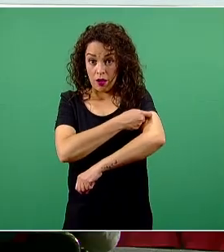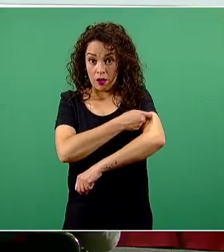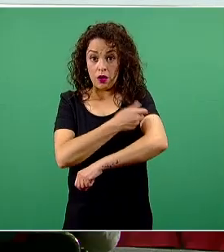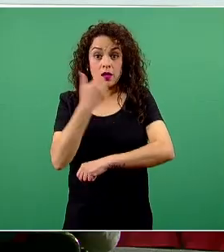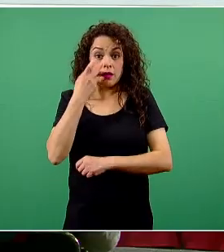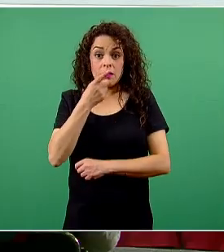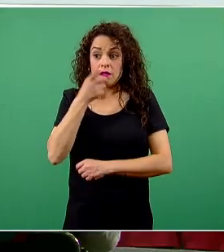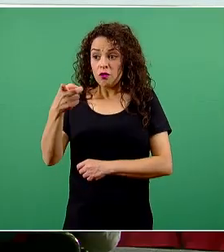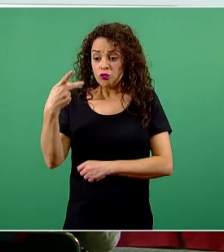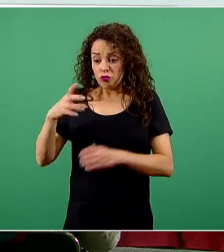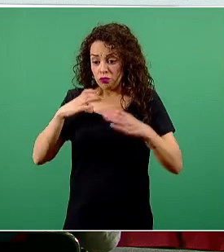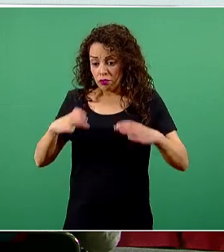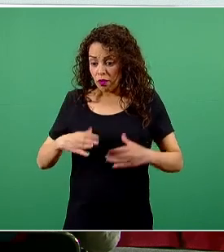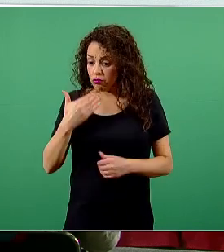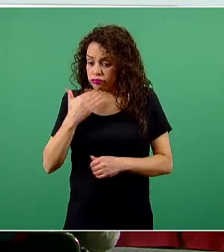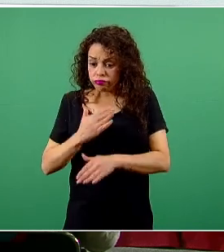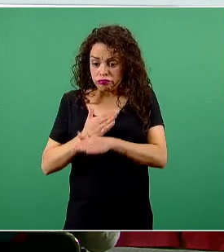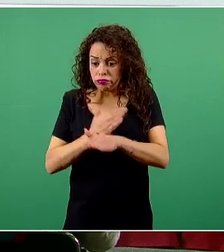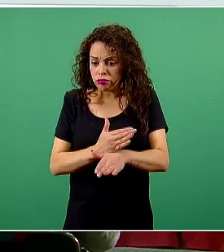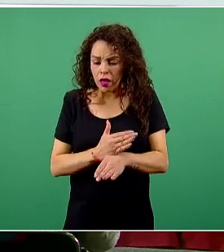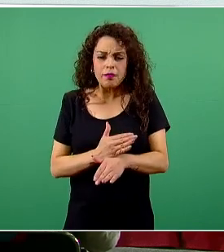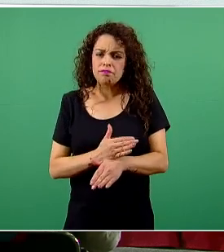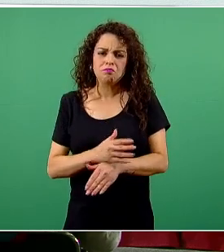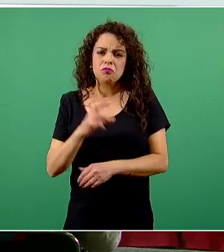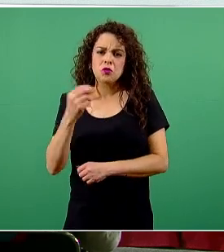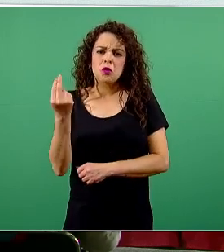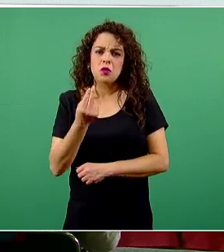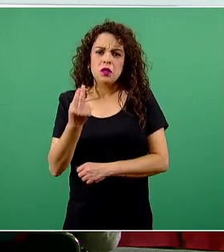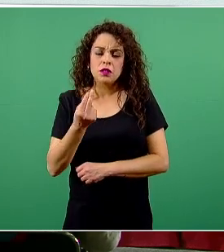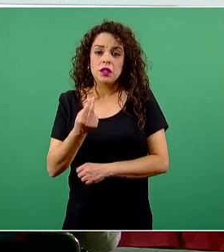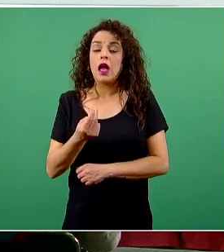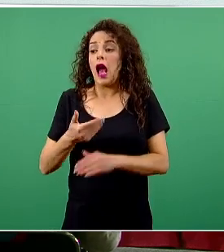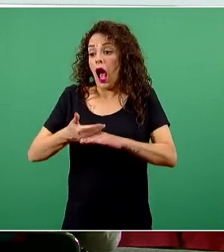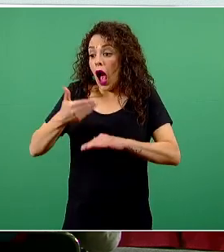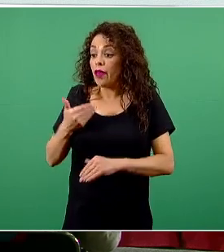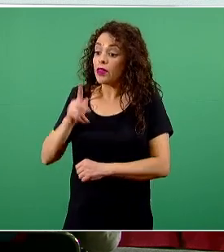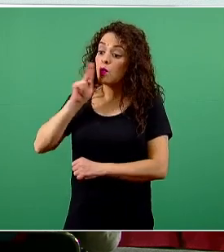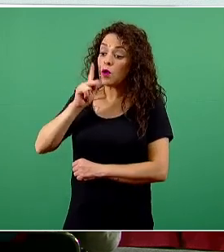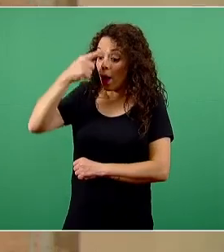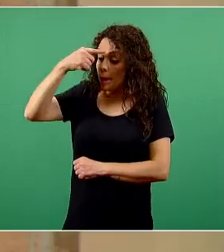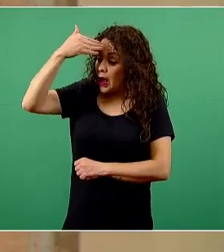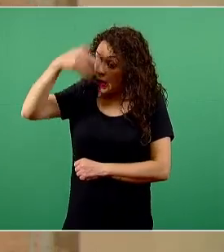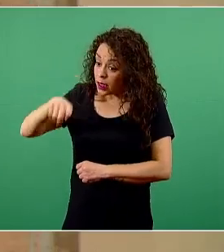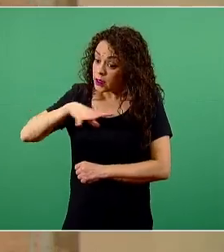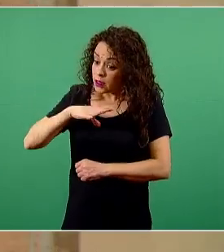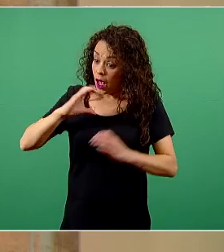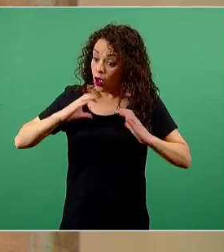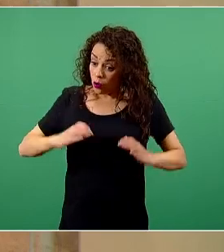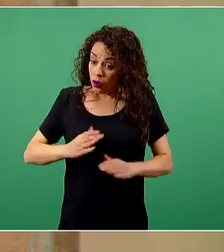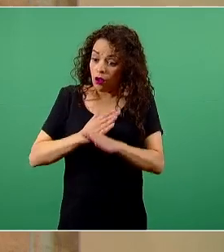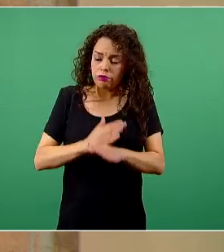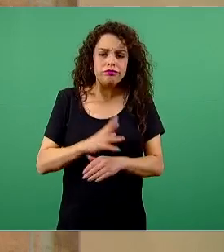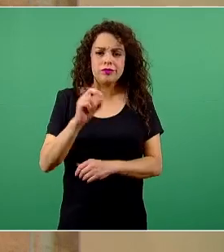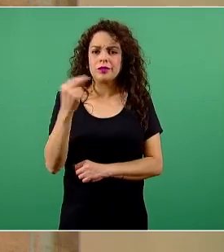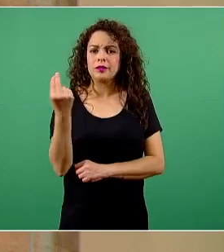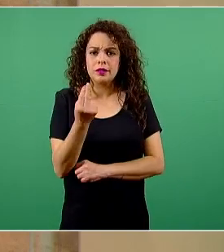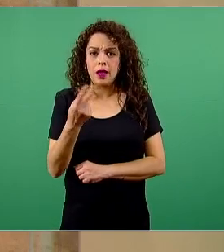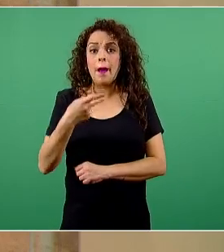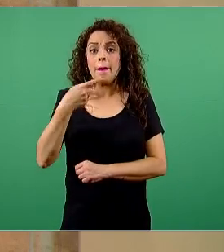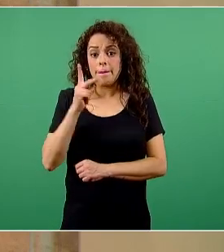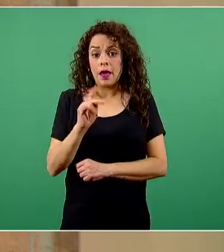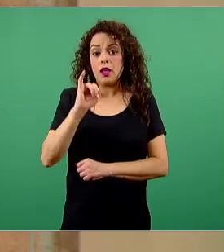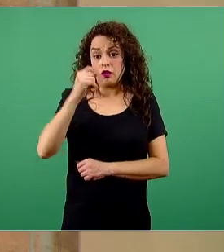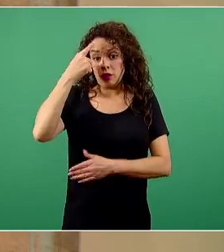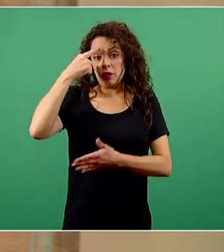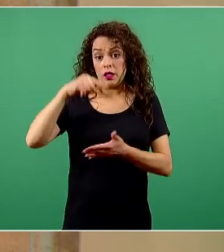intersección, no hacemos una prueba de anticuerpos para vacunar. Sí creemos que muchos de los adultos mayores que hemos